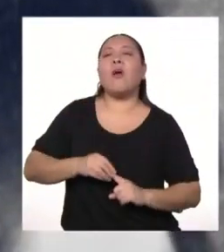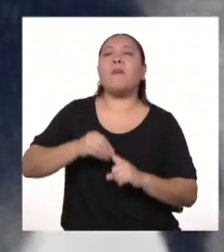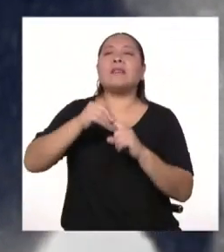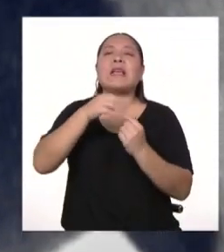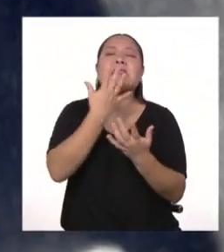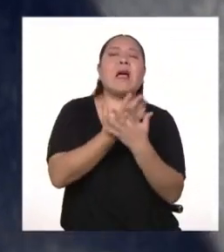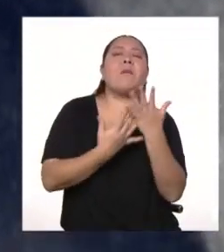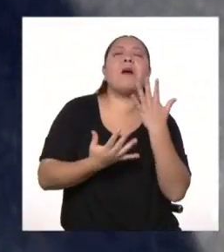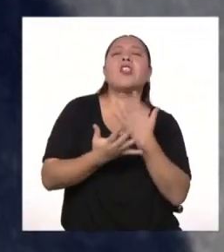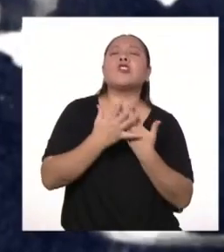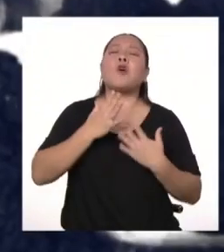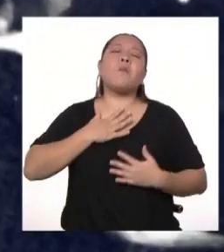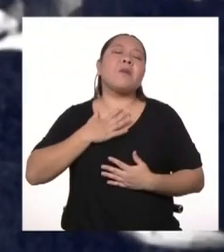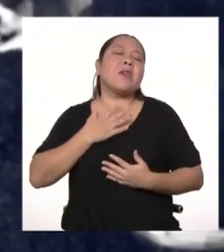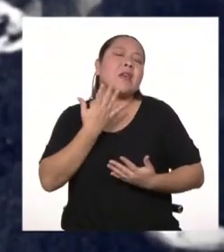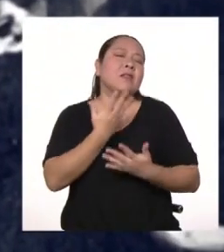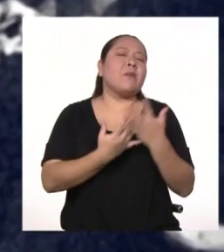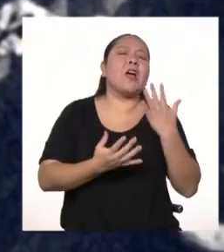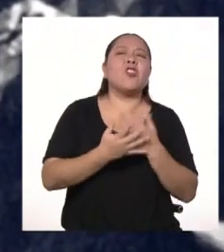manos son mías, ¿no?